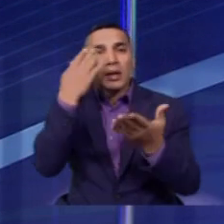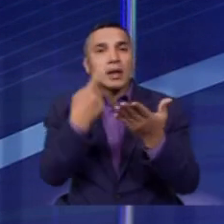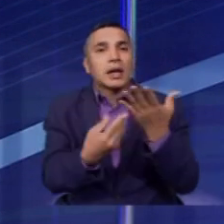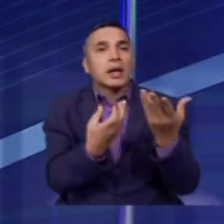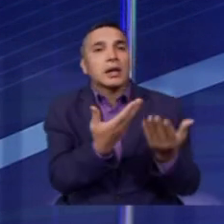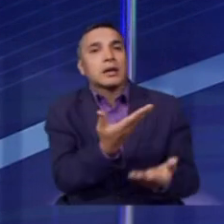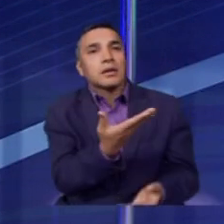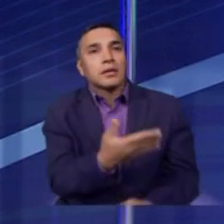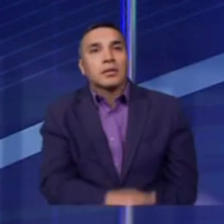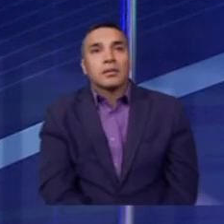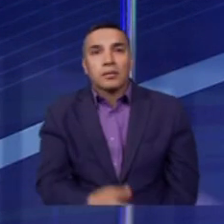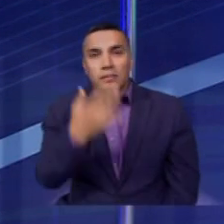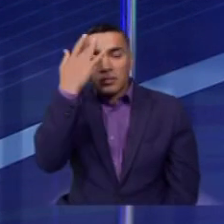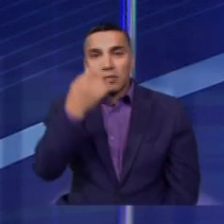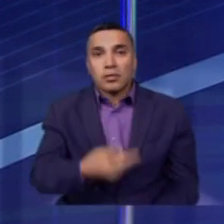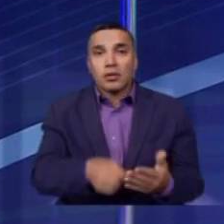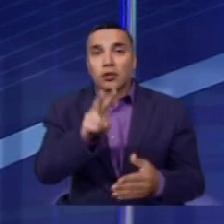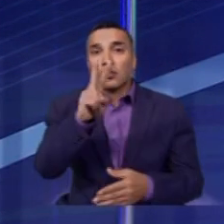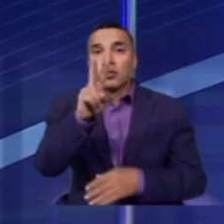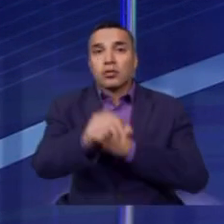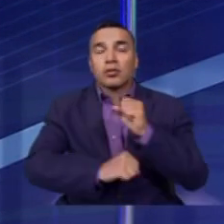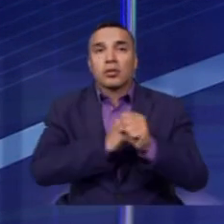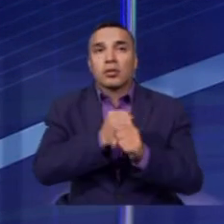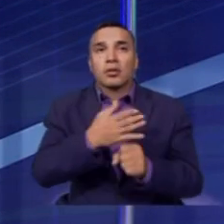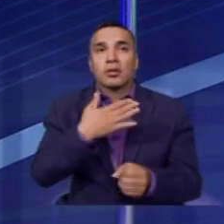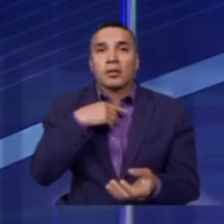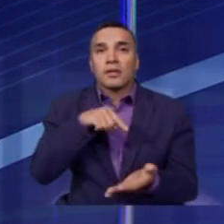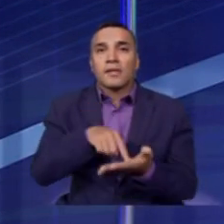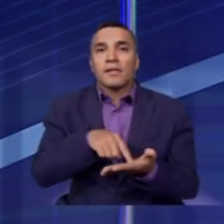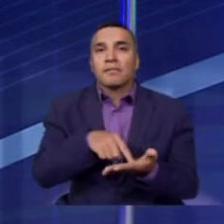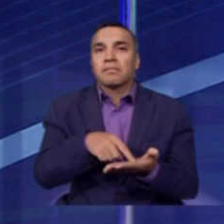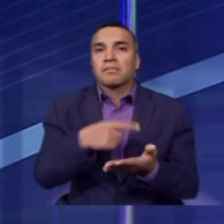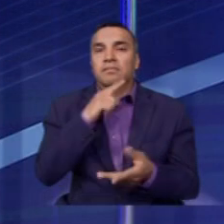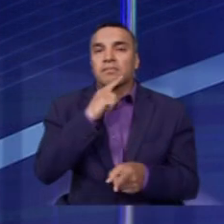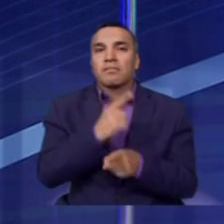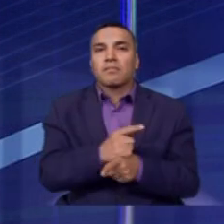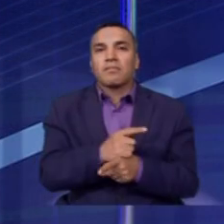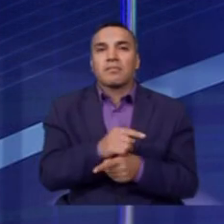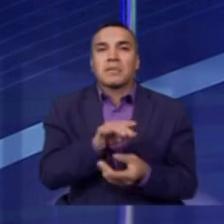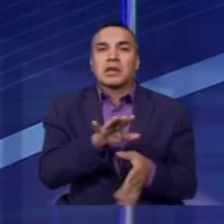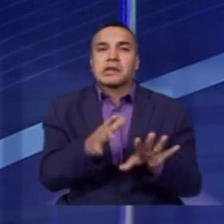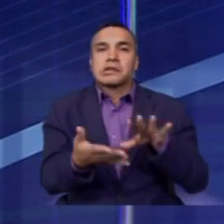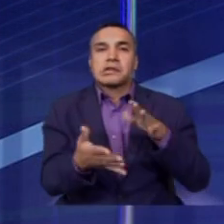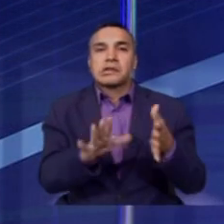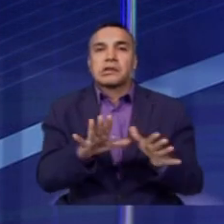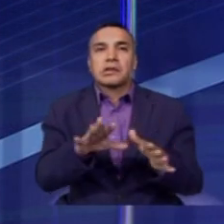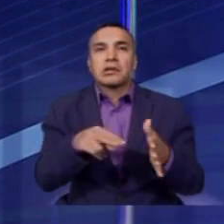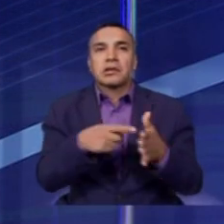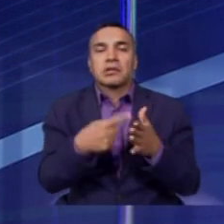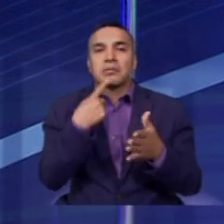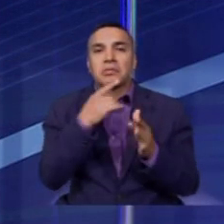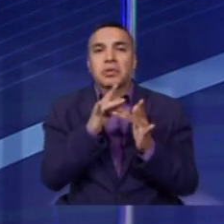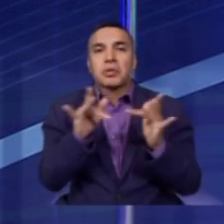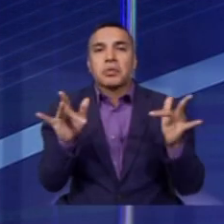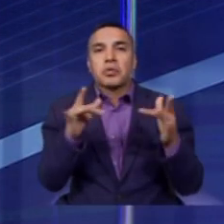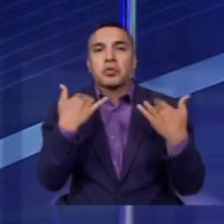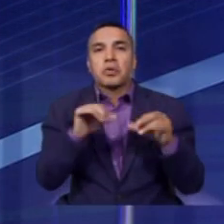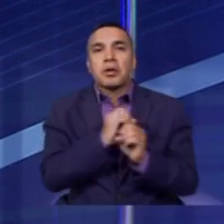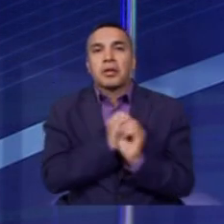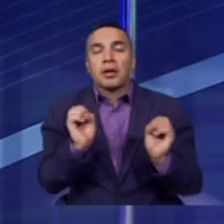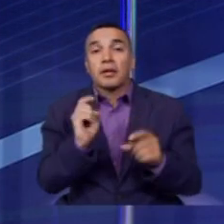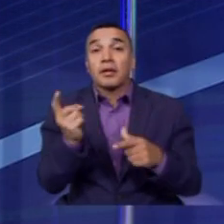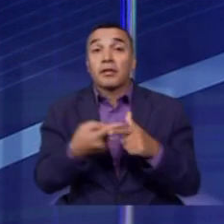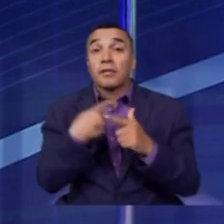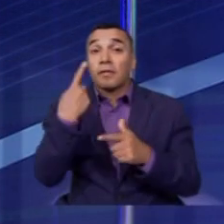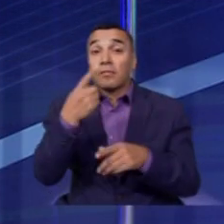quiere, porque sus dos últimas temporadas realmente han sido muy deficientes y muy ausentes, de tal forma que